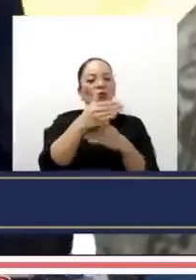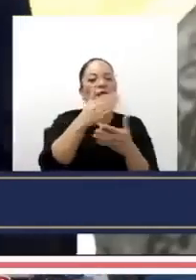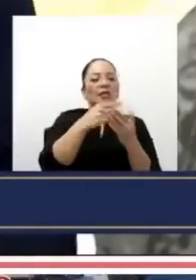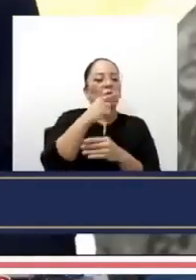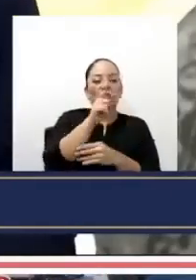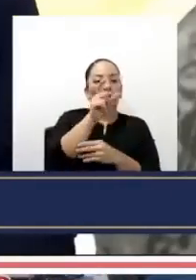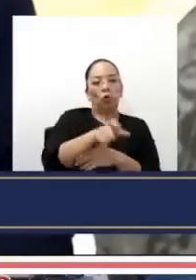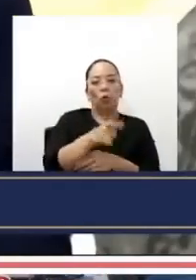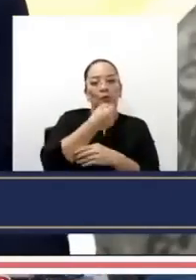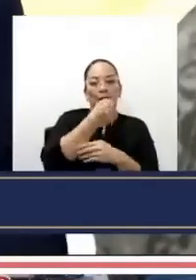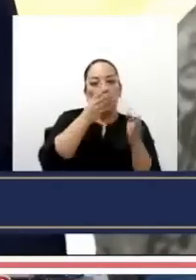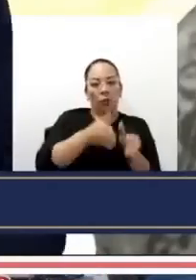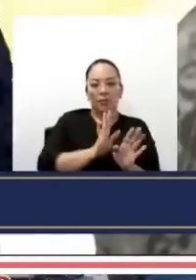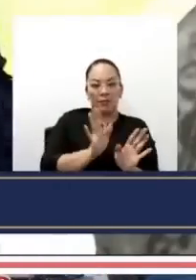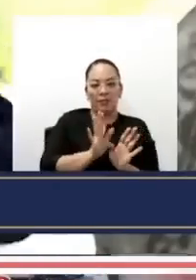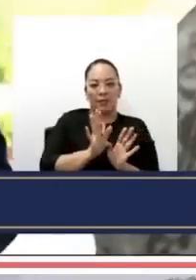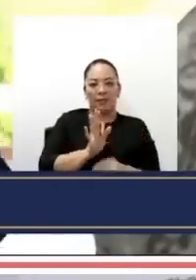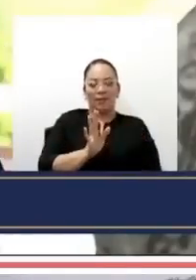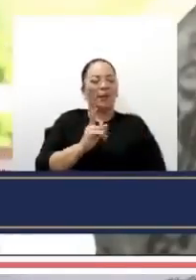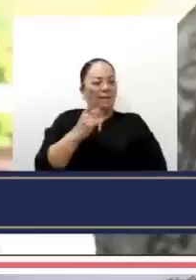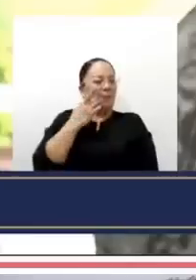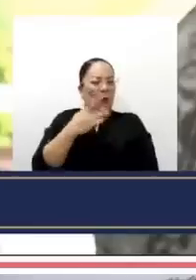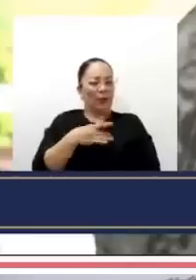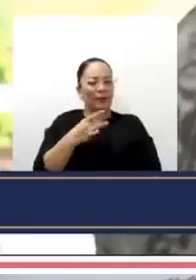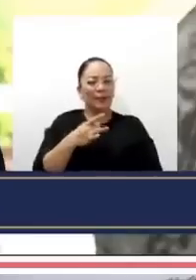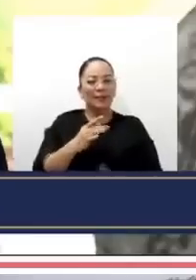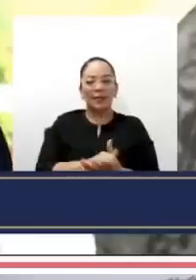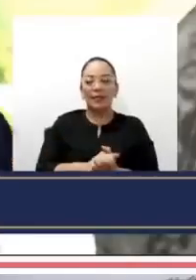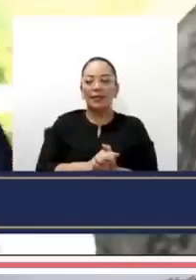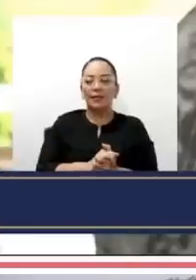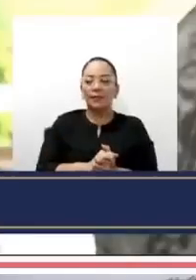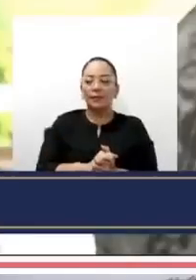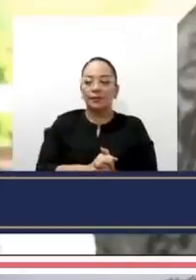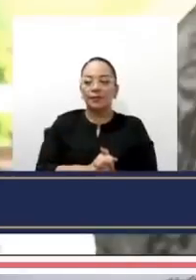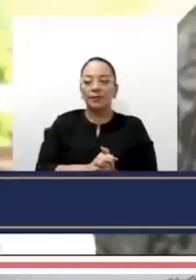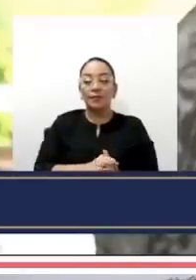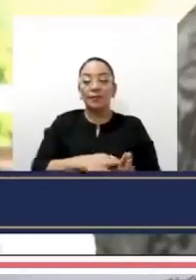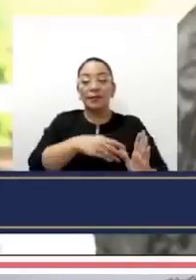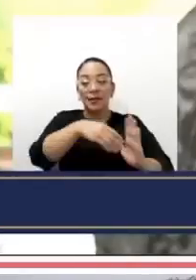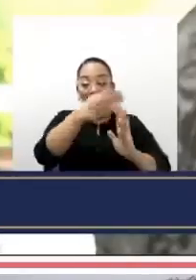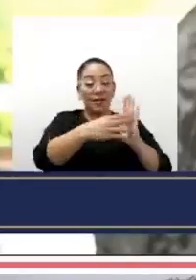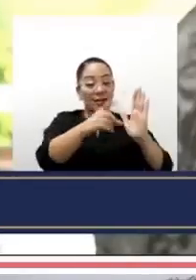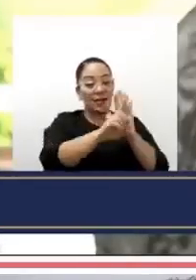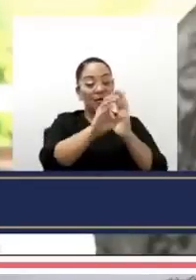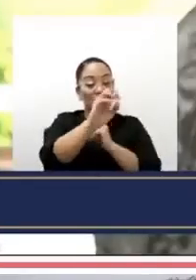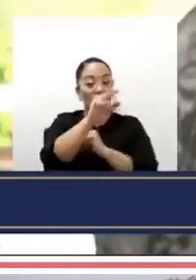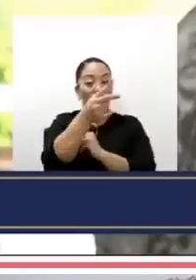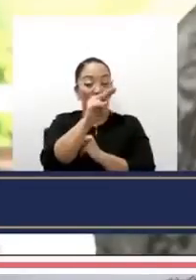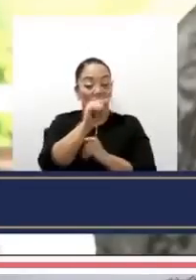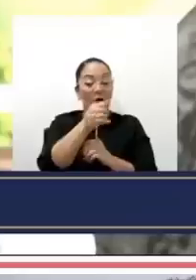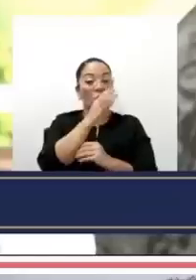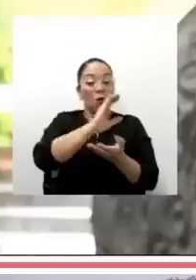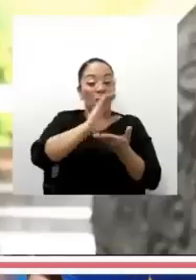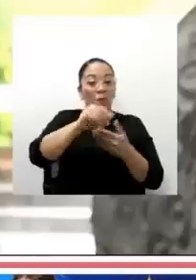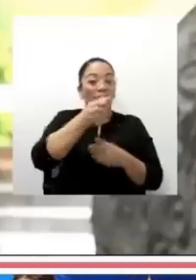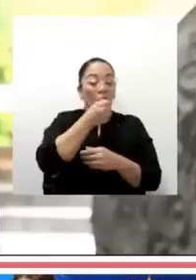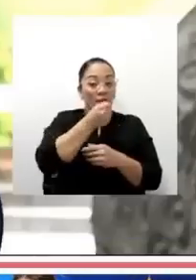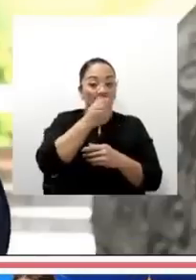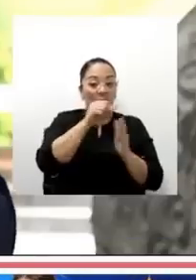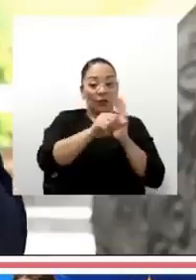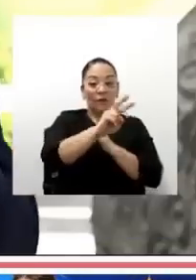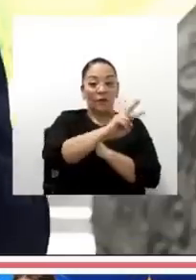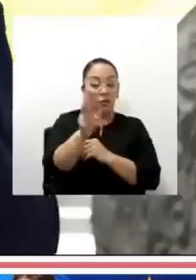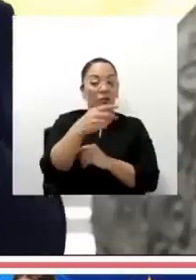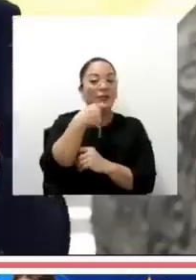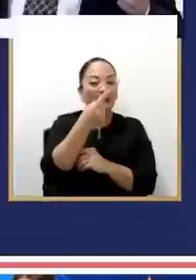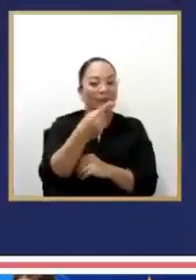periodista. Pero vea qué interesante, ese artículo de la Ley Orgánica del Colegio de Periodistas, el artículo 22, que